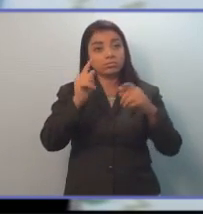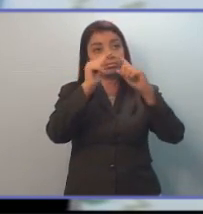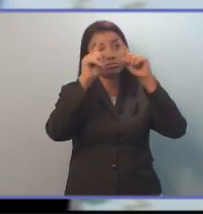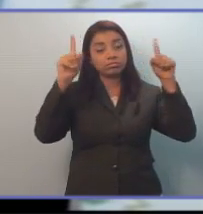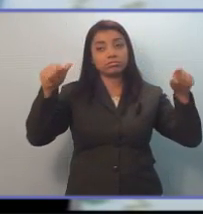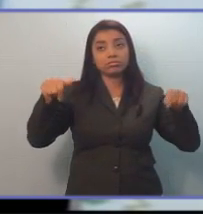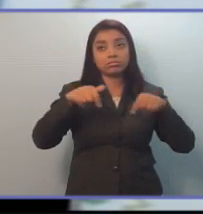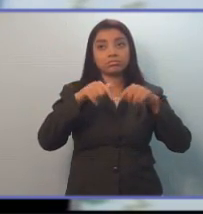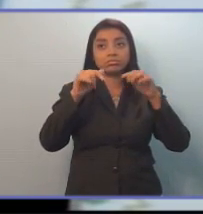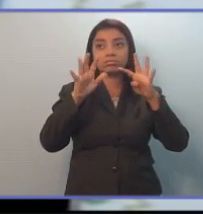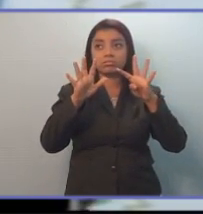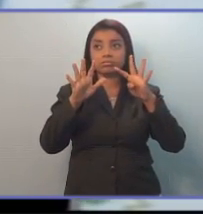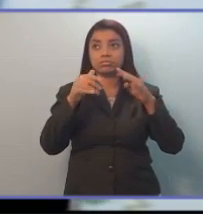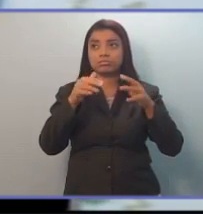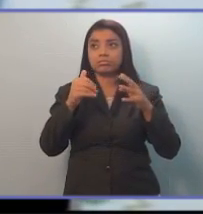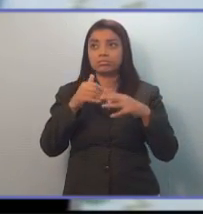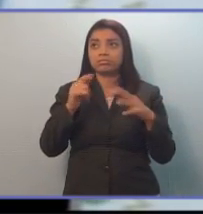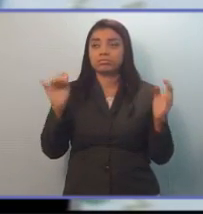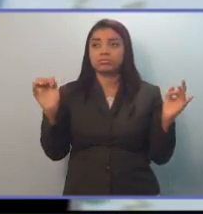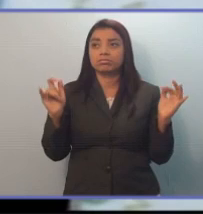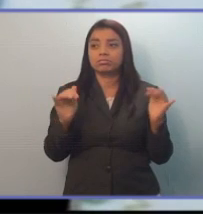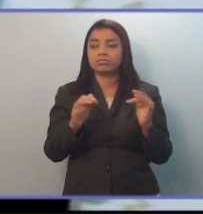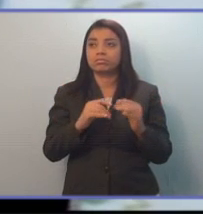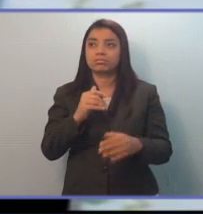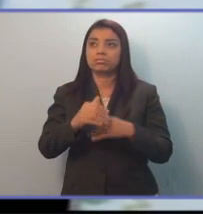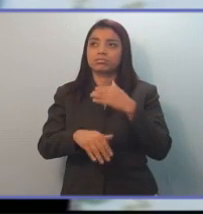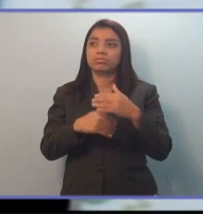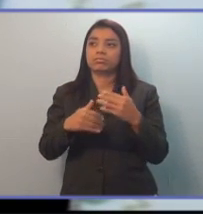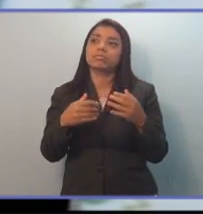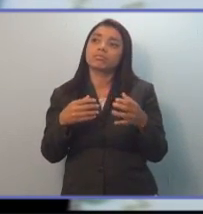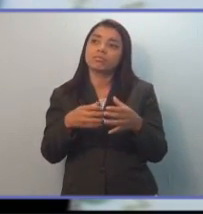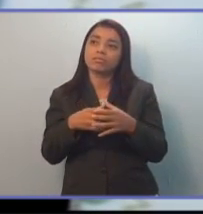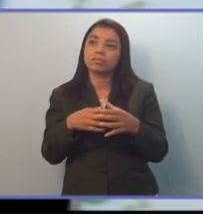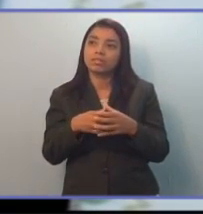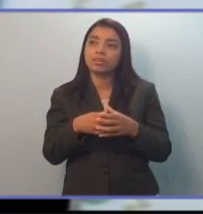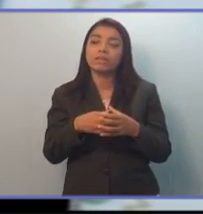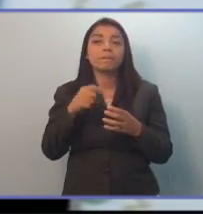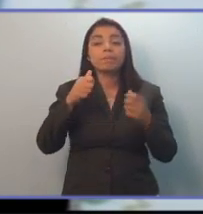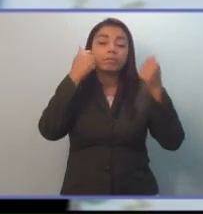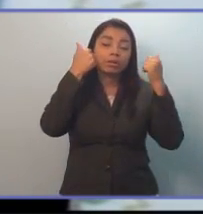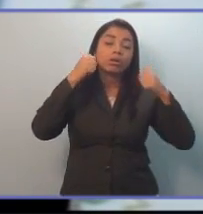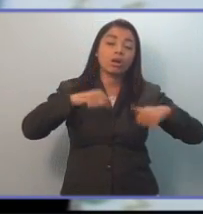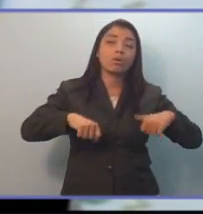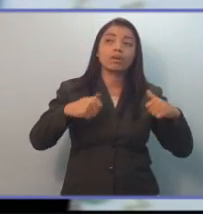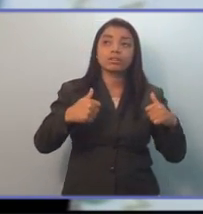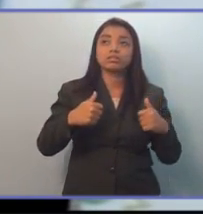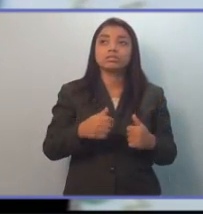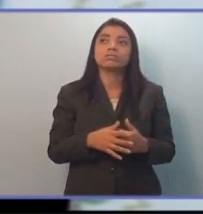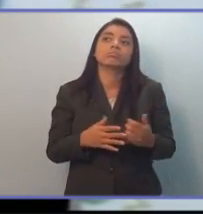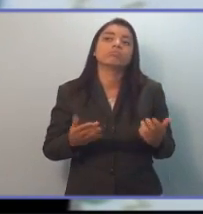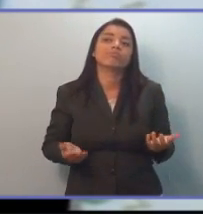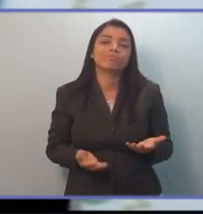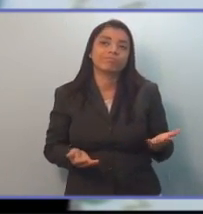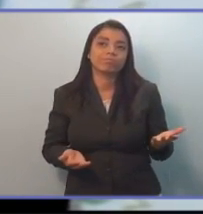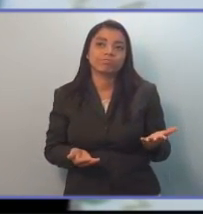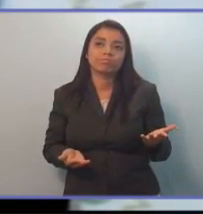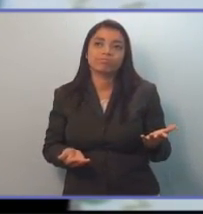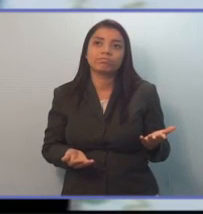televisión que transmite todas esas reuniones de las comisiones y también los acuerdos que se toman.